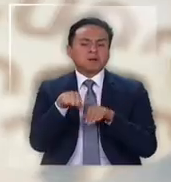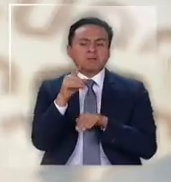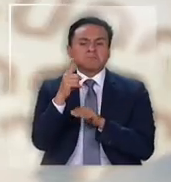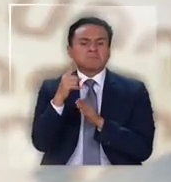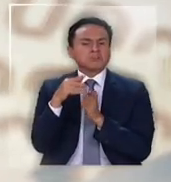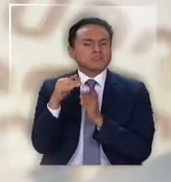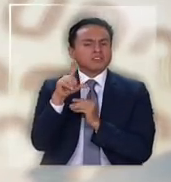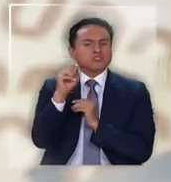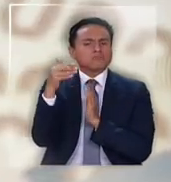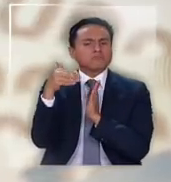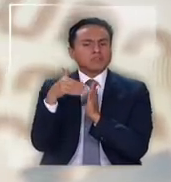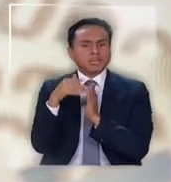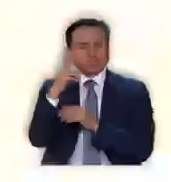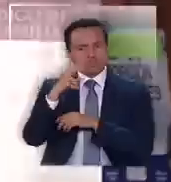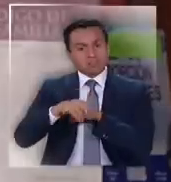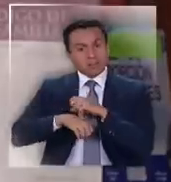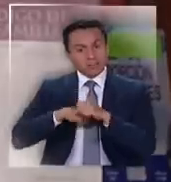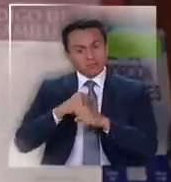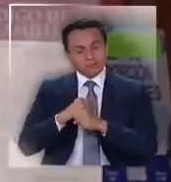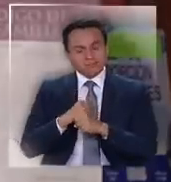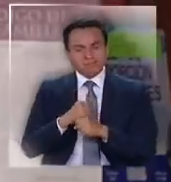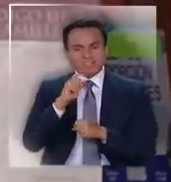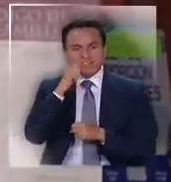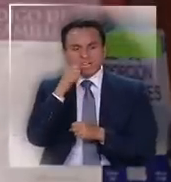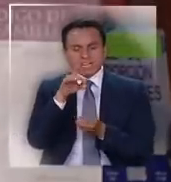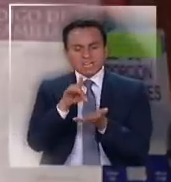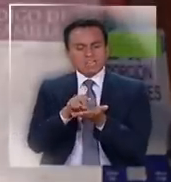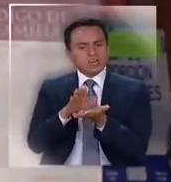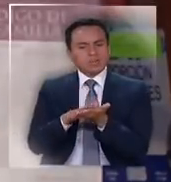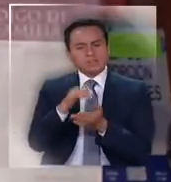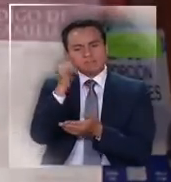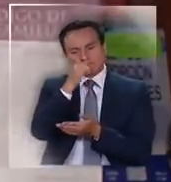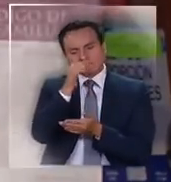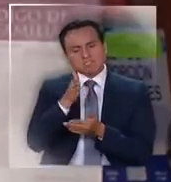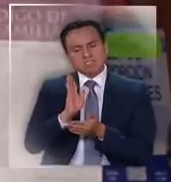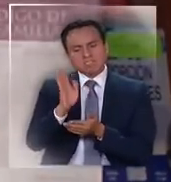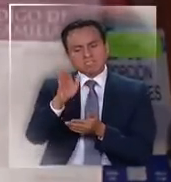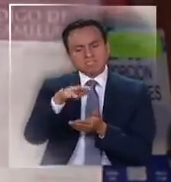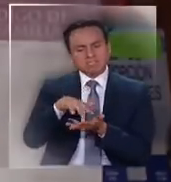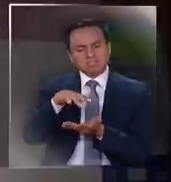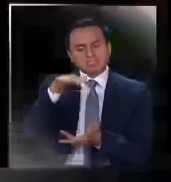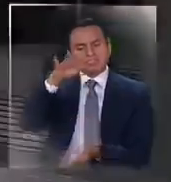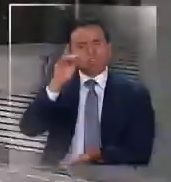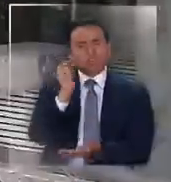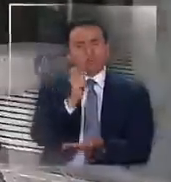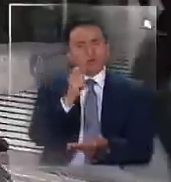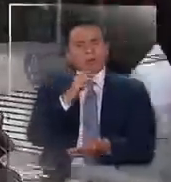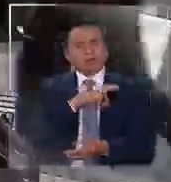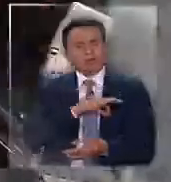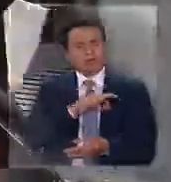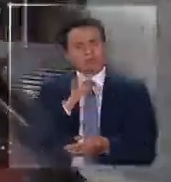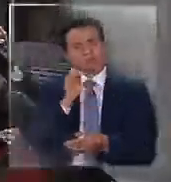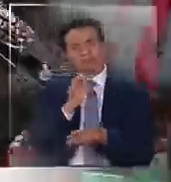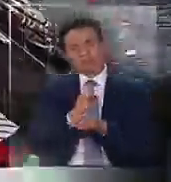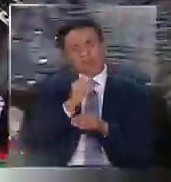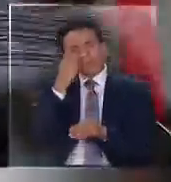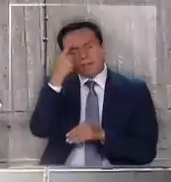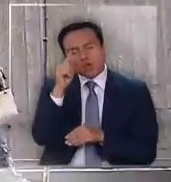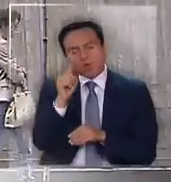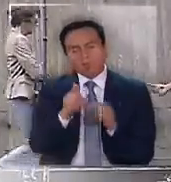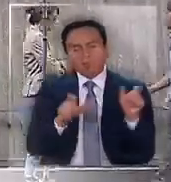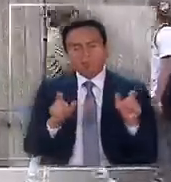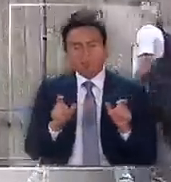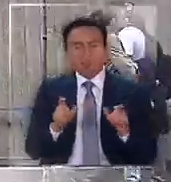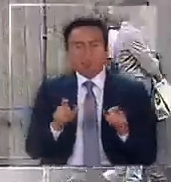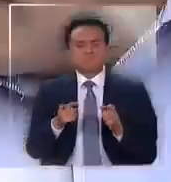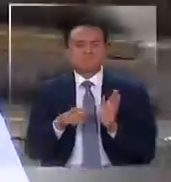el 1.700.000 en 2 años. Por lo tanto, la deuda sigue acumulándose y él sigue sin pagar la pensión. Pero, ¿los contribuyentes estarán de acuerdo